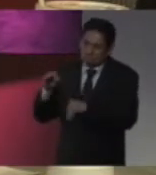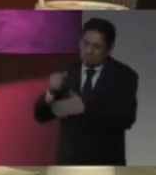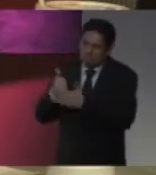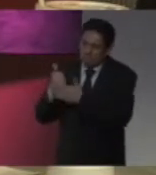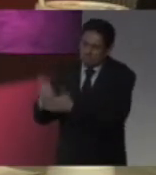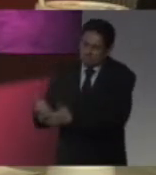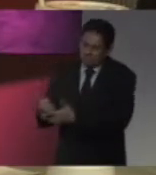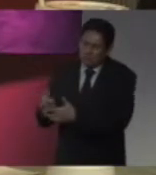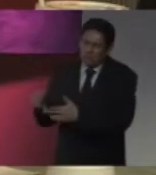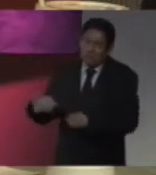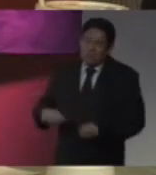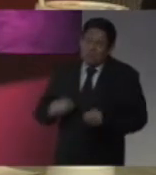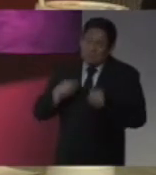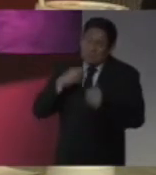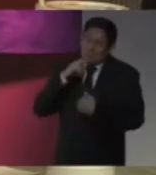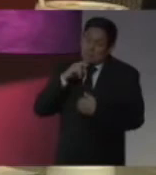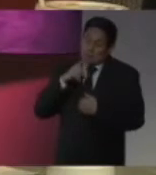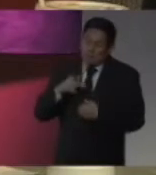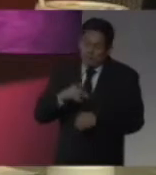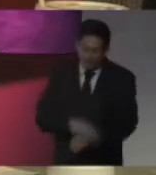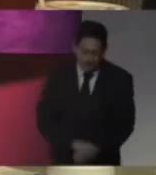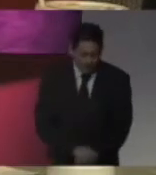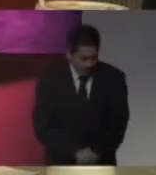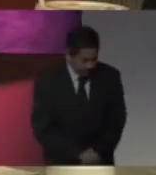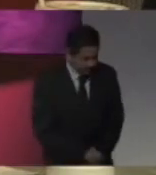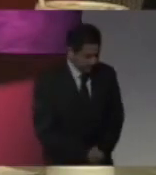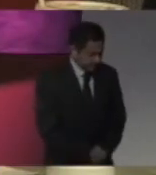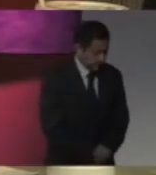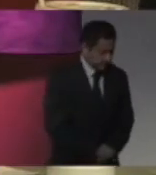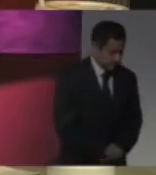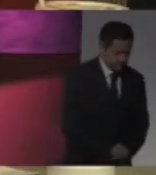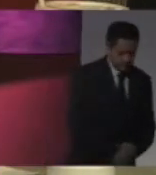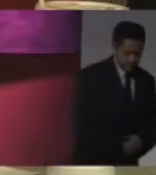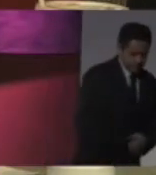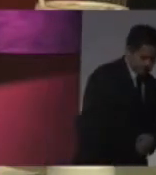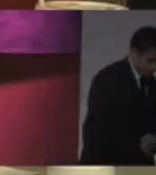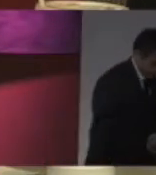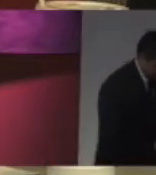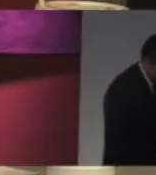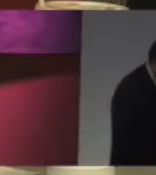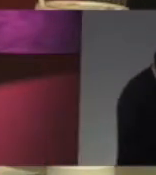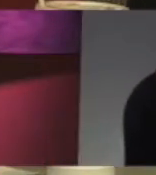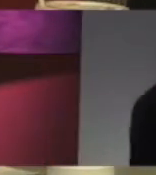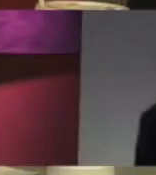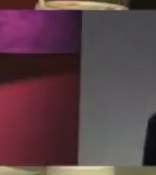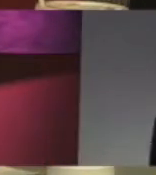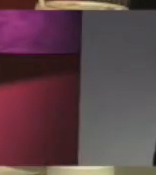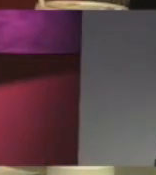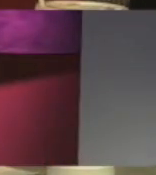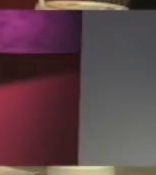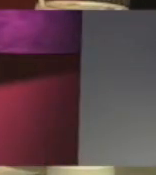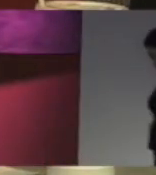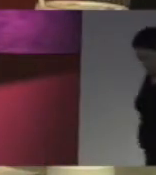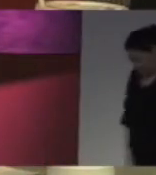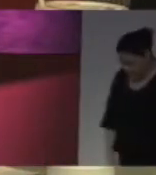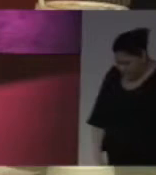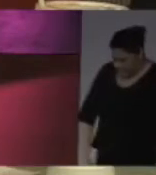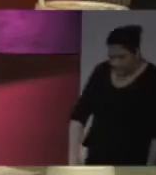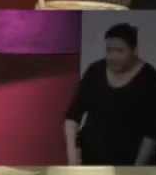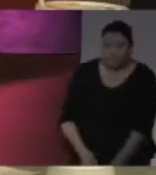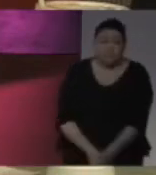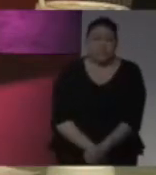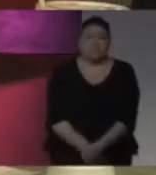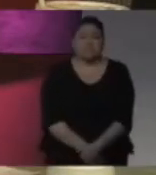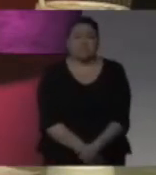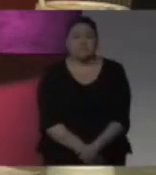de vida que no está intervenido directamente por el capital. Es decir, las formas de relación social son